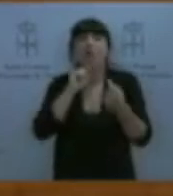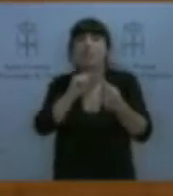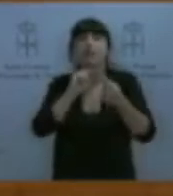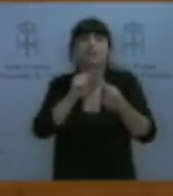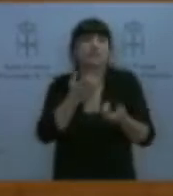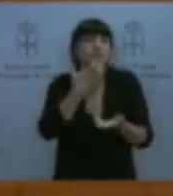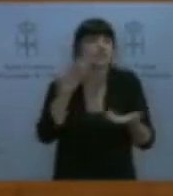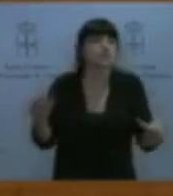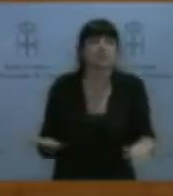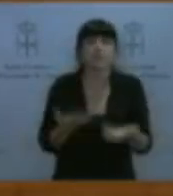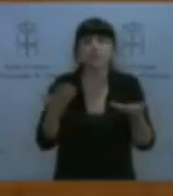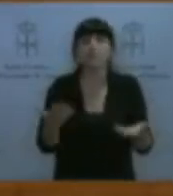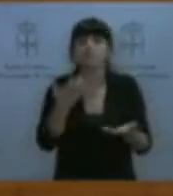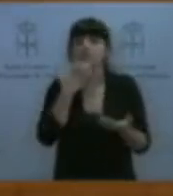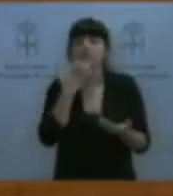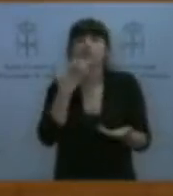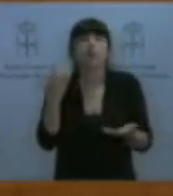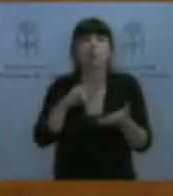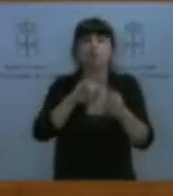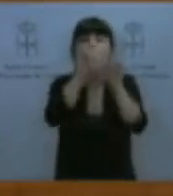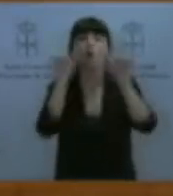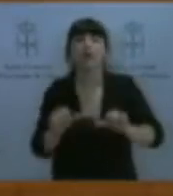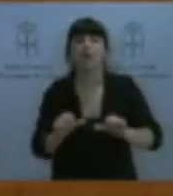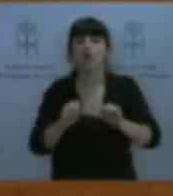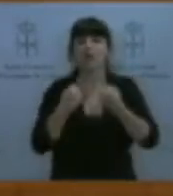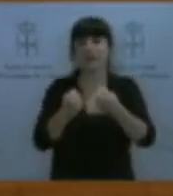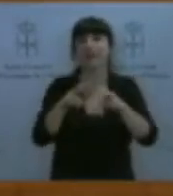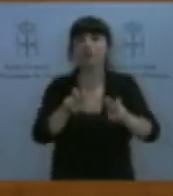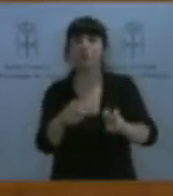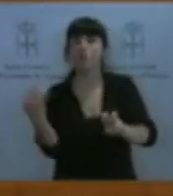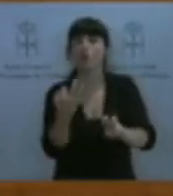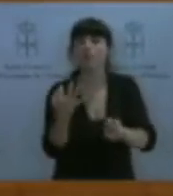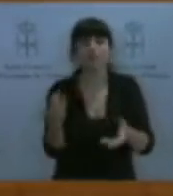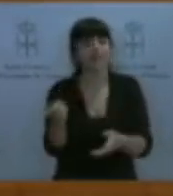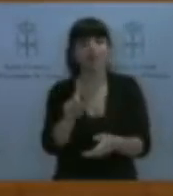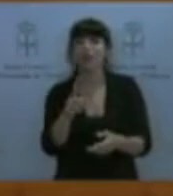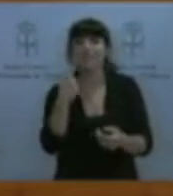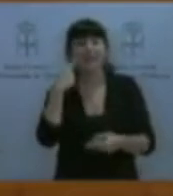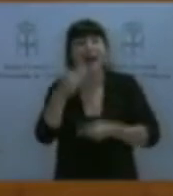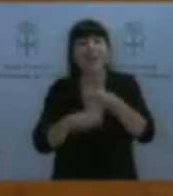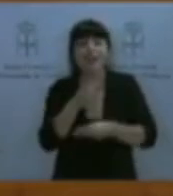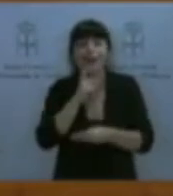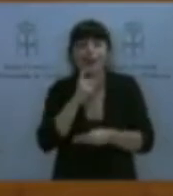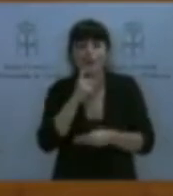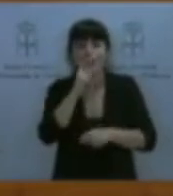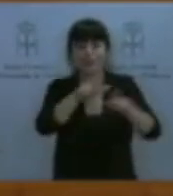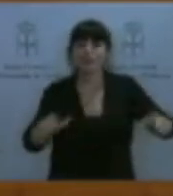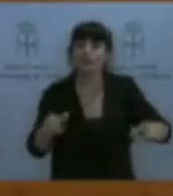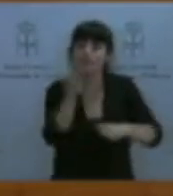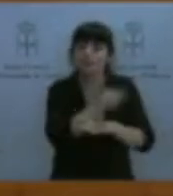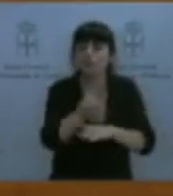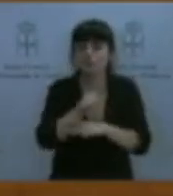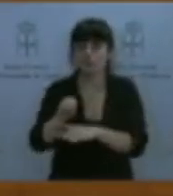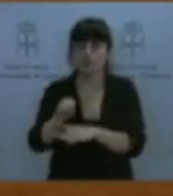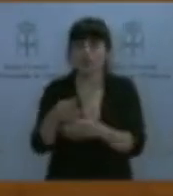modelo energético. El debate gira en torno a cómo hacerlo sin dejar a nadie en el camino. Y para eso no caben soluciones fáciles.